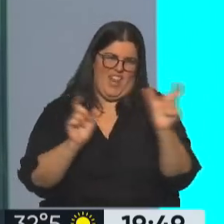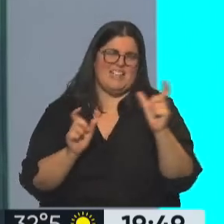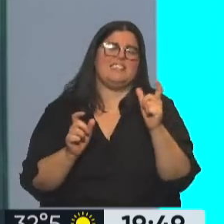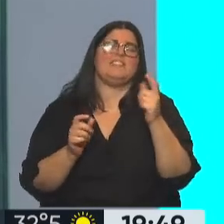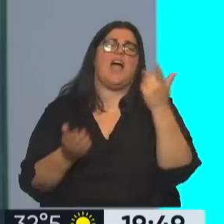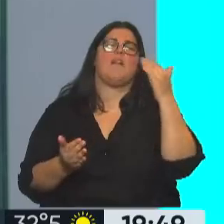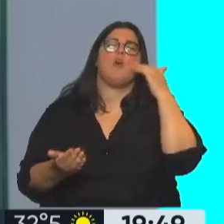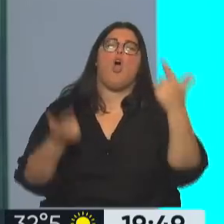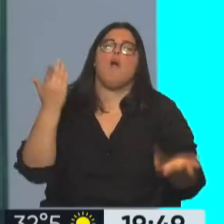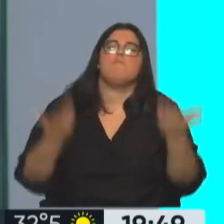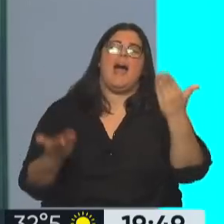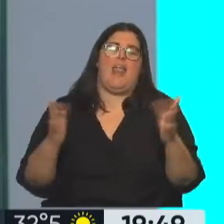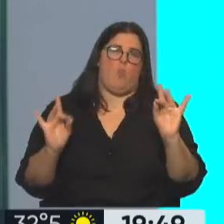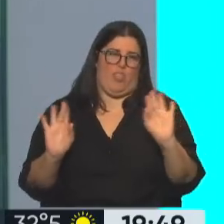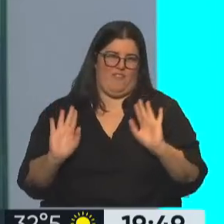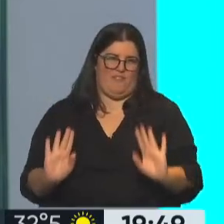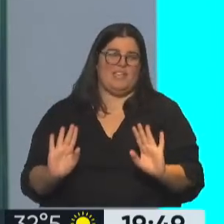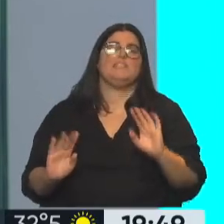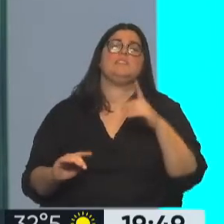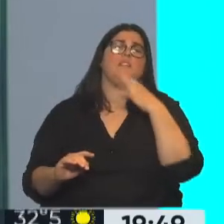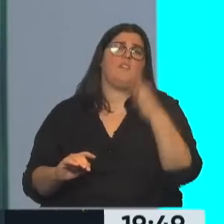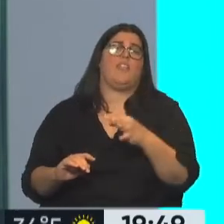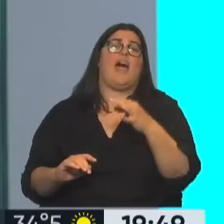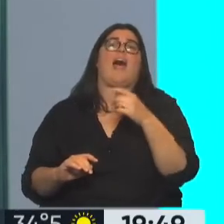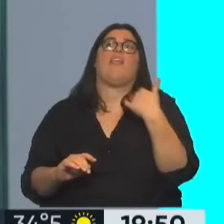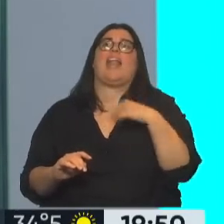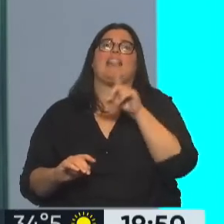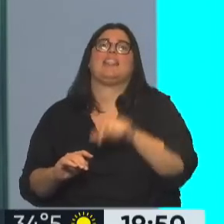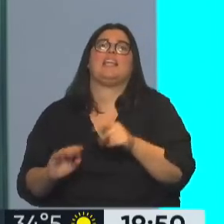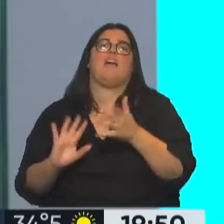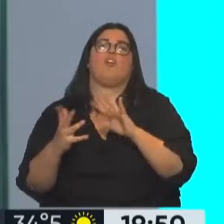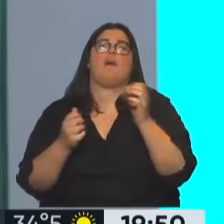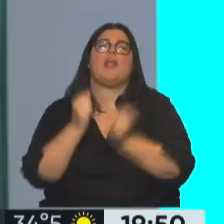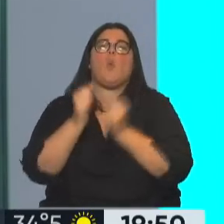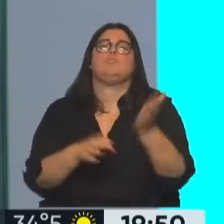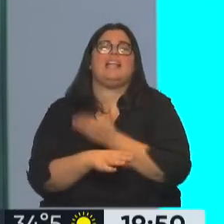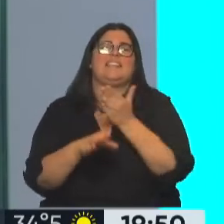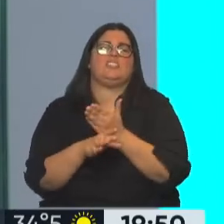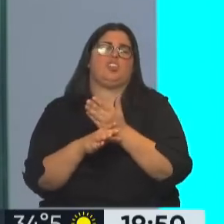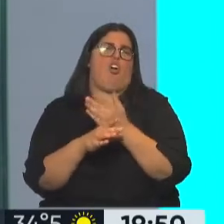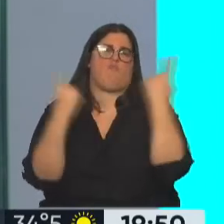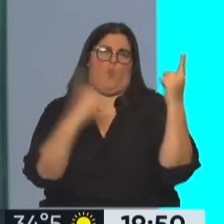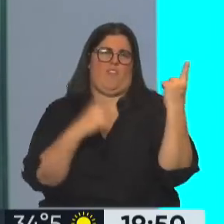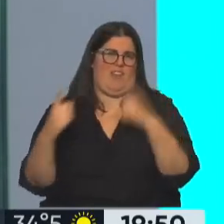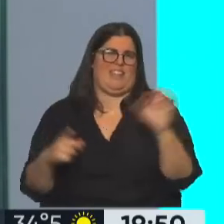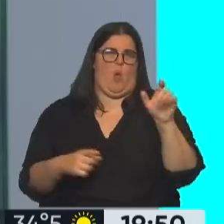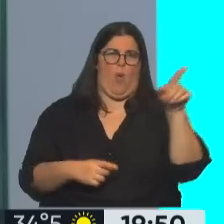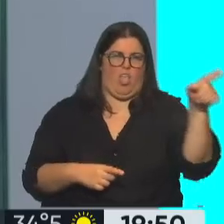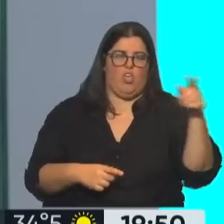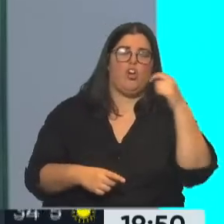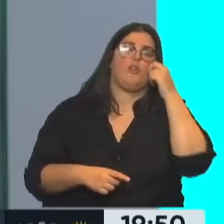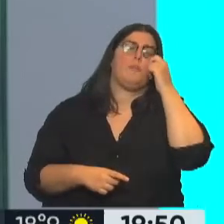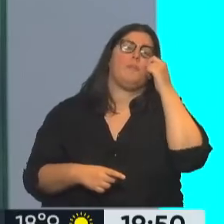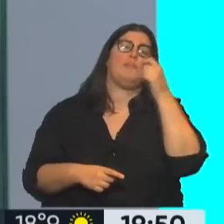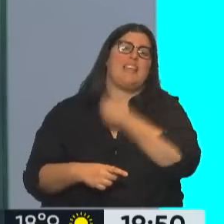muy distintas. La Argentina tiene un nivel de industrialización que los otros 2 países, por ejemplo, no tienen y demás. Ahora, sirven